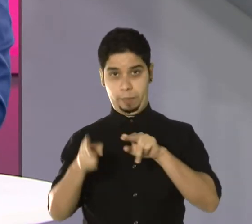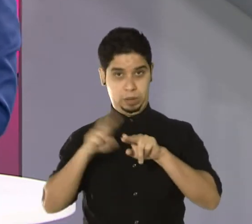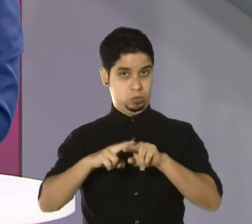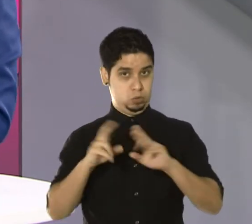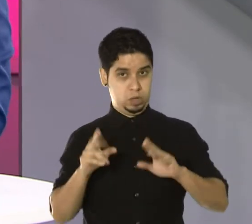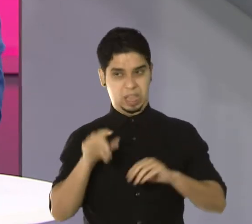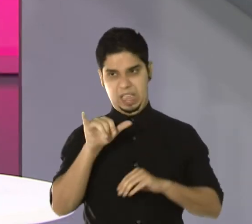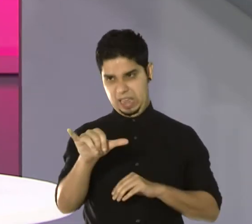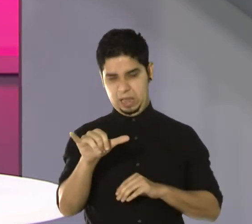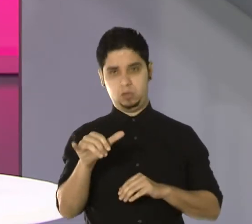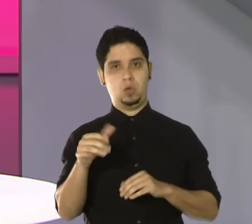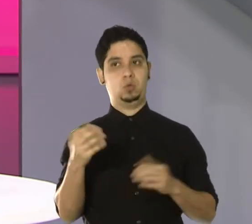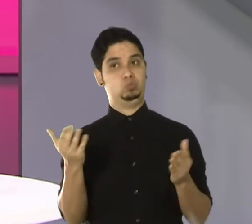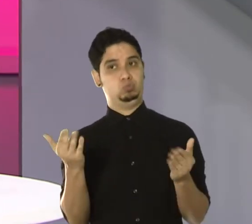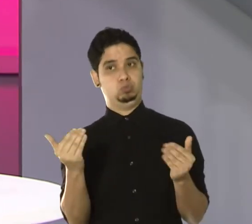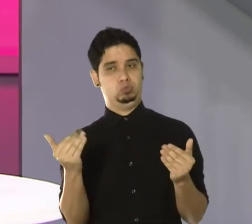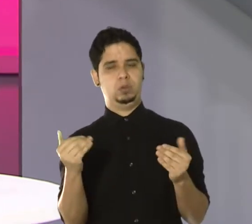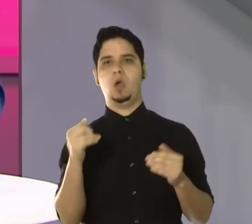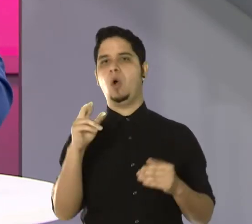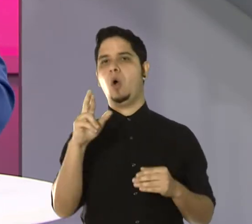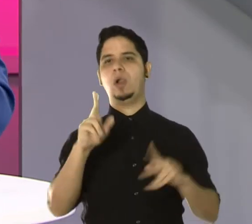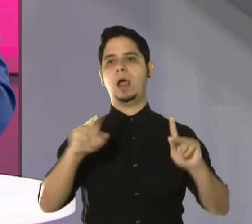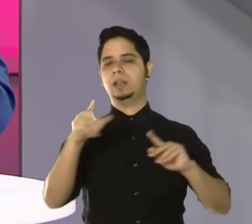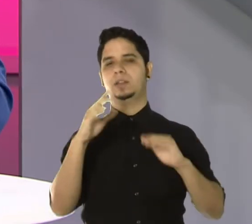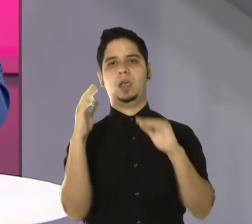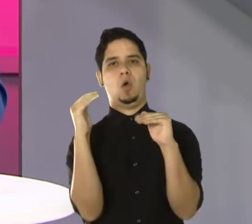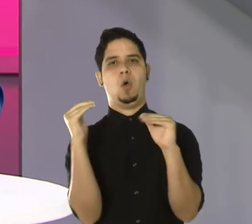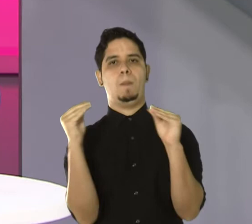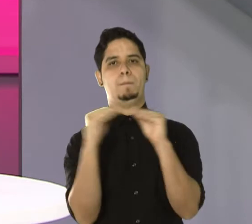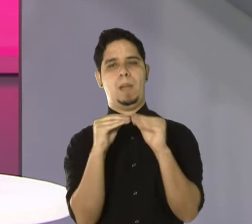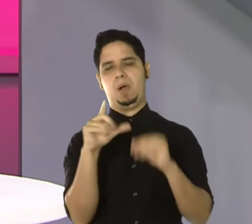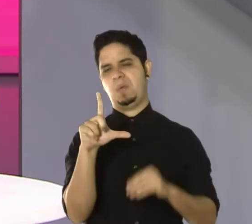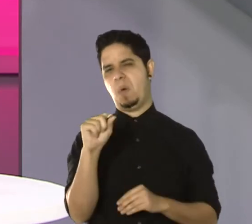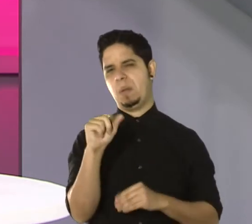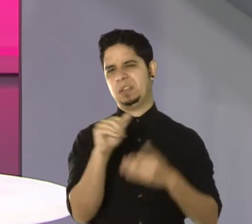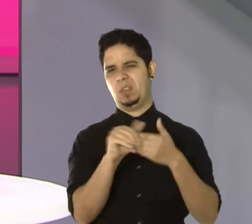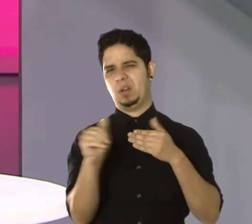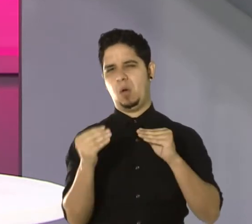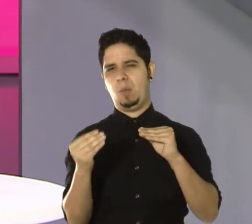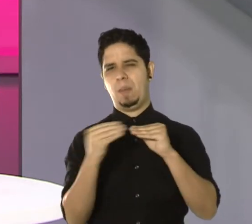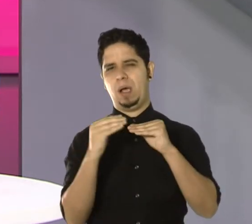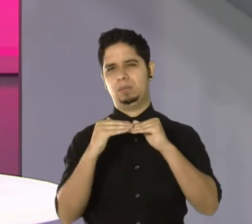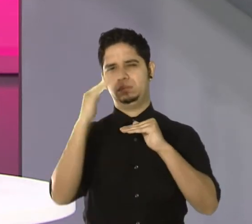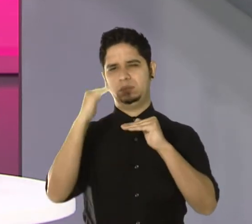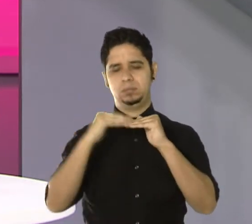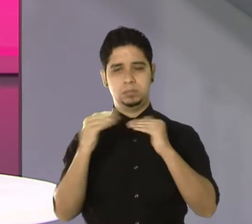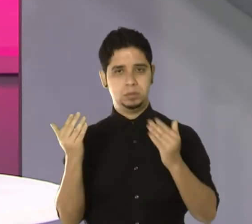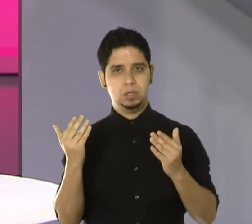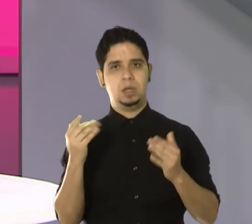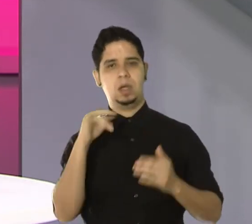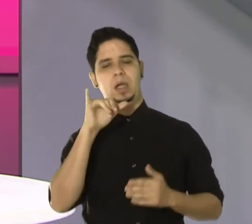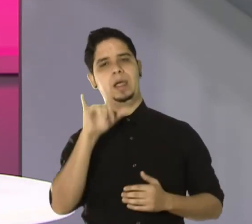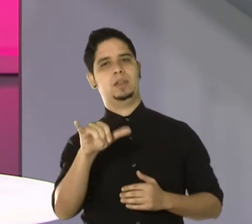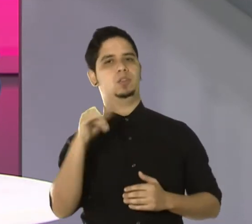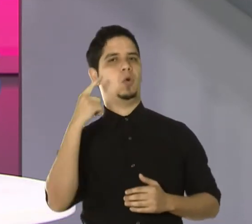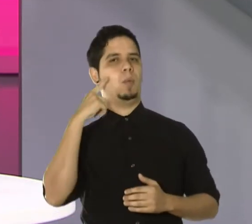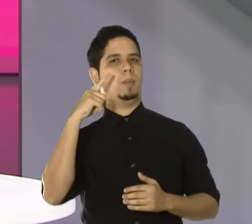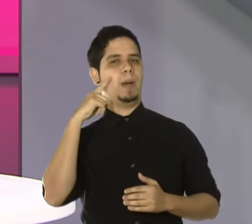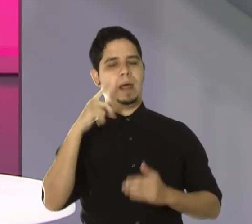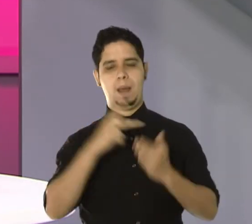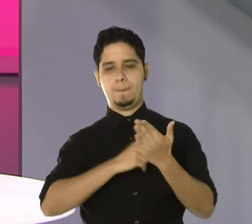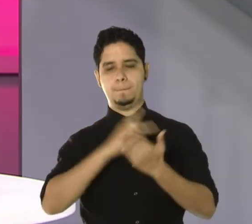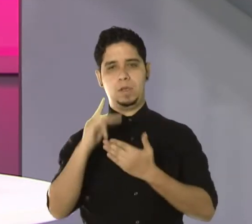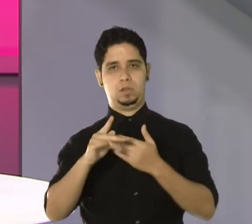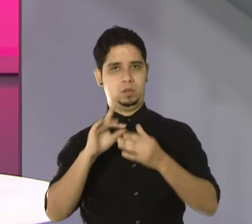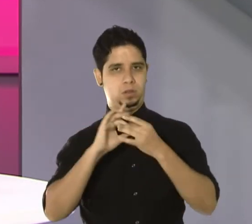es un incentivo, un atractivo, o todavía la gente espera que se llegue a los $20 o algo así? Esto es para proyectos que